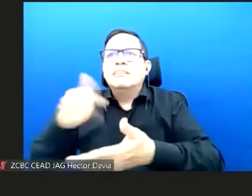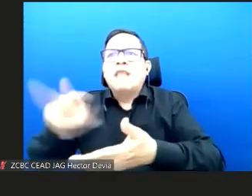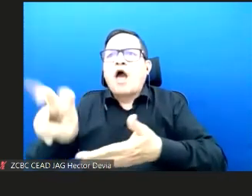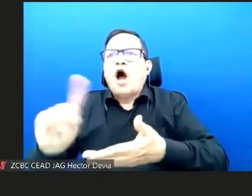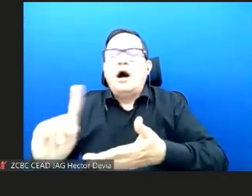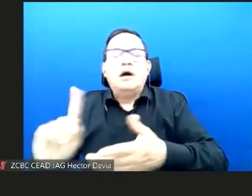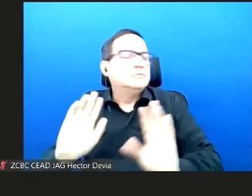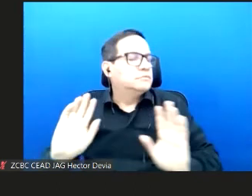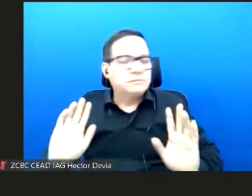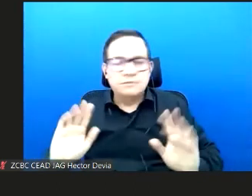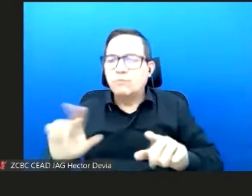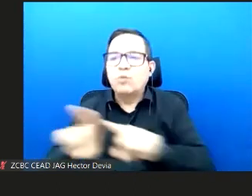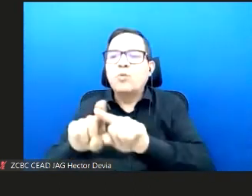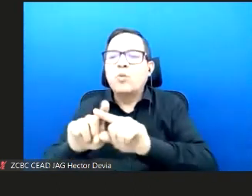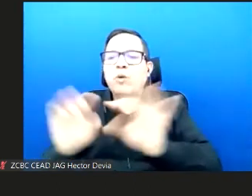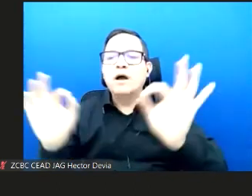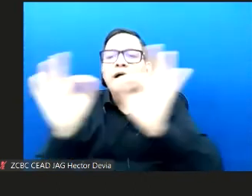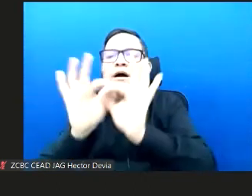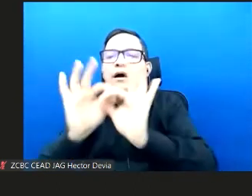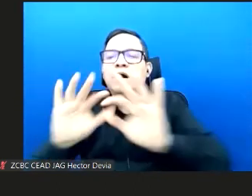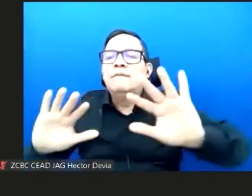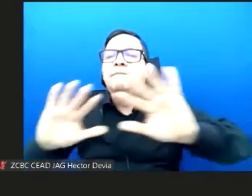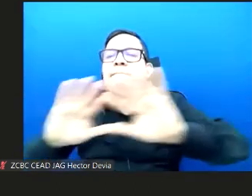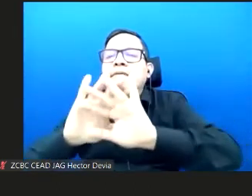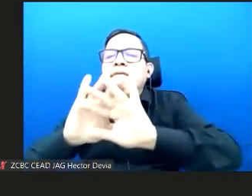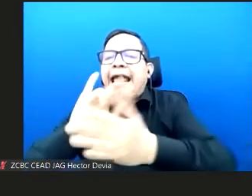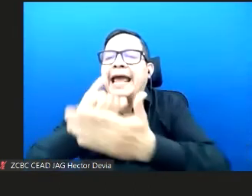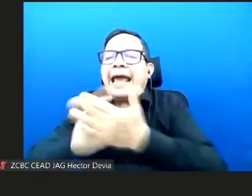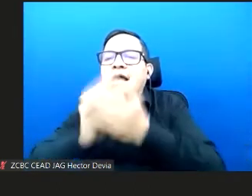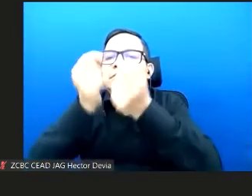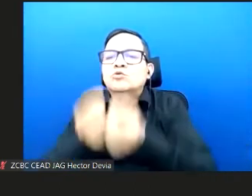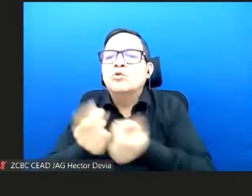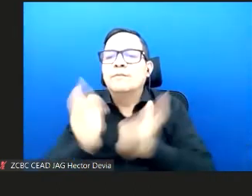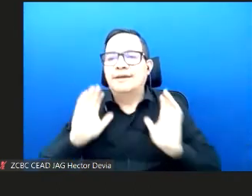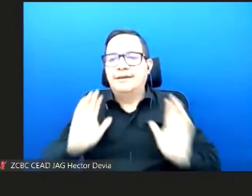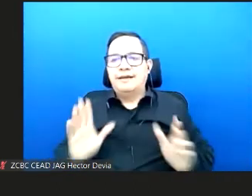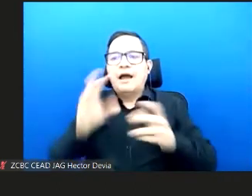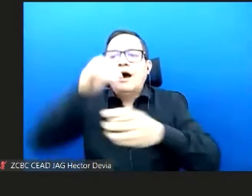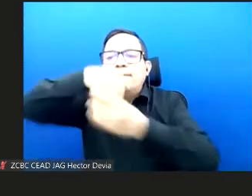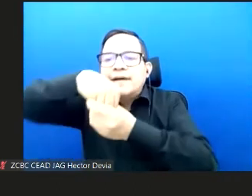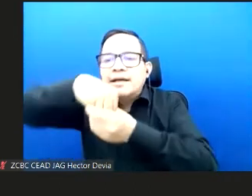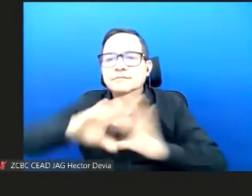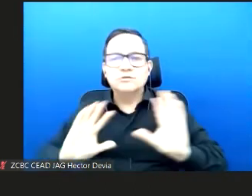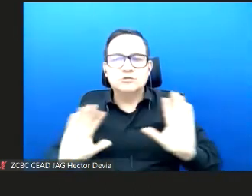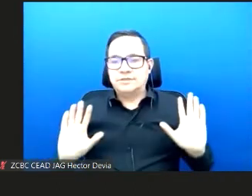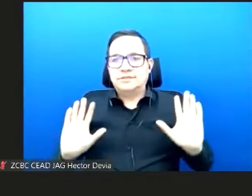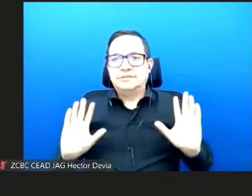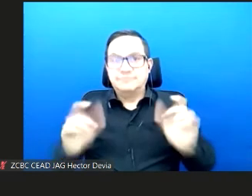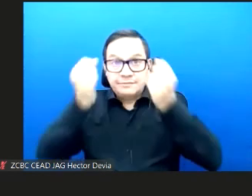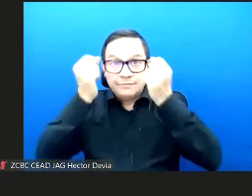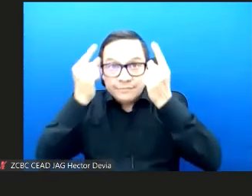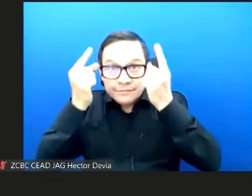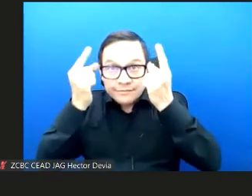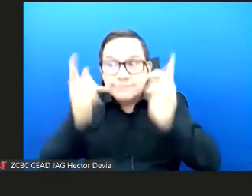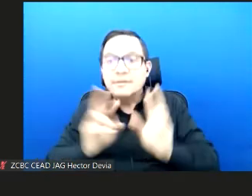nuestra intersección entre B y C. ¿Listo? Voy a mirar ahí si hasta aquí me están